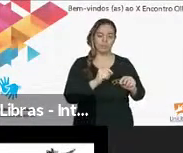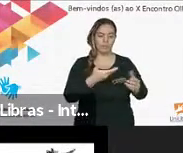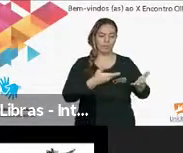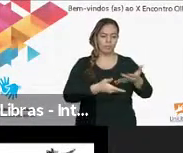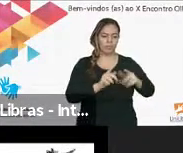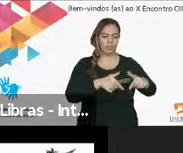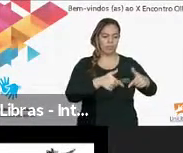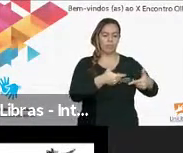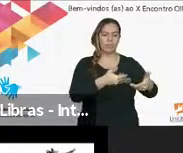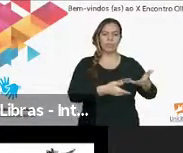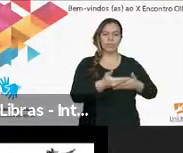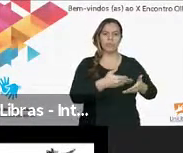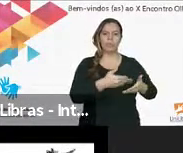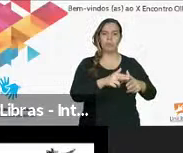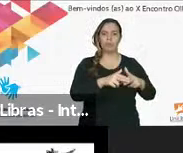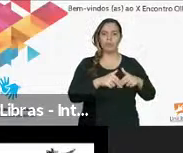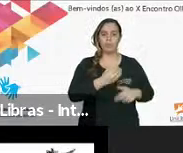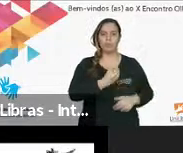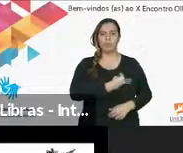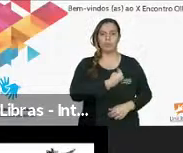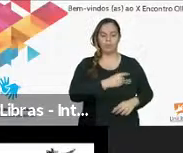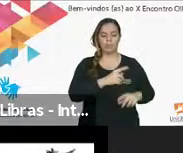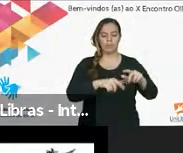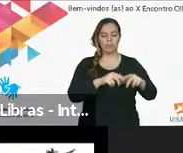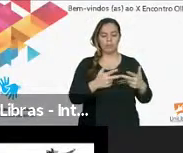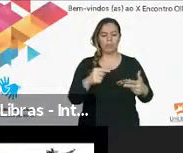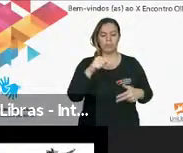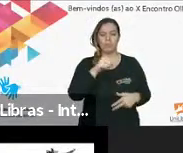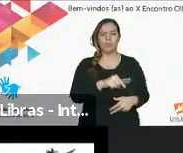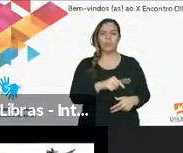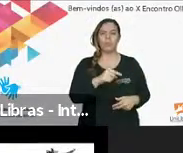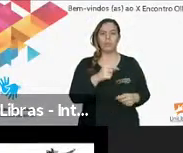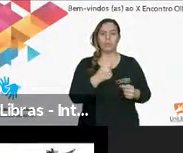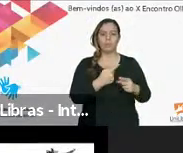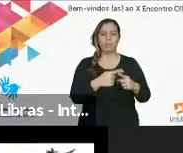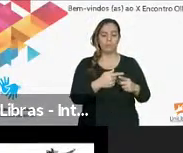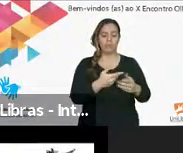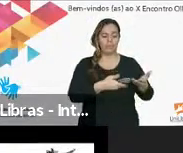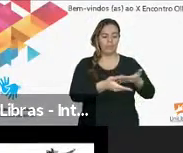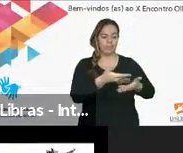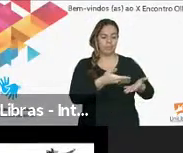la presencia de estos objetos, porque no hay interacción.